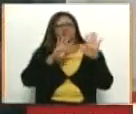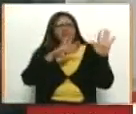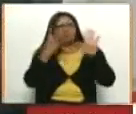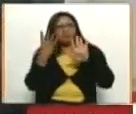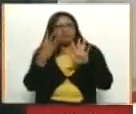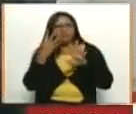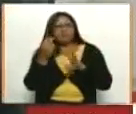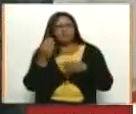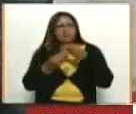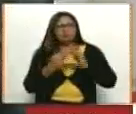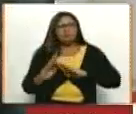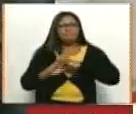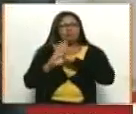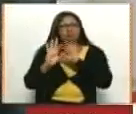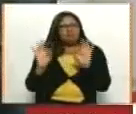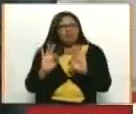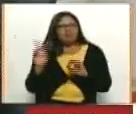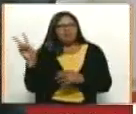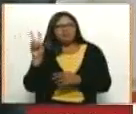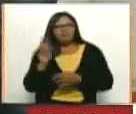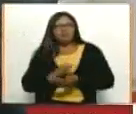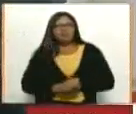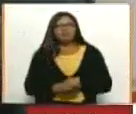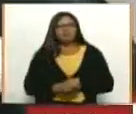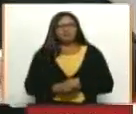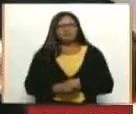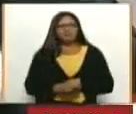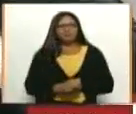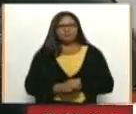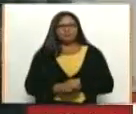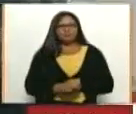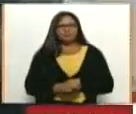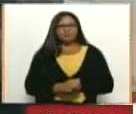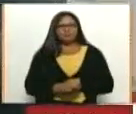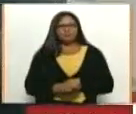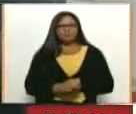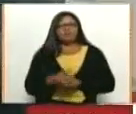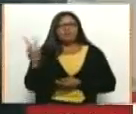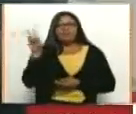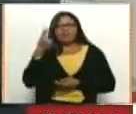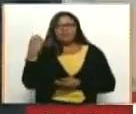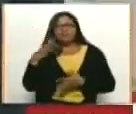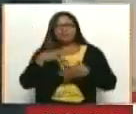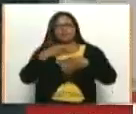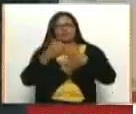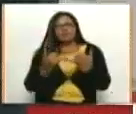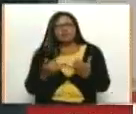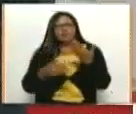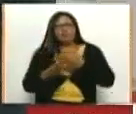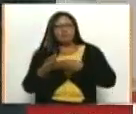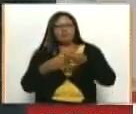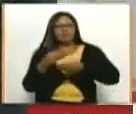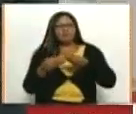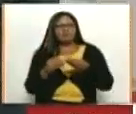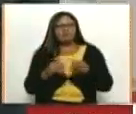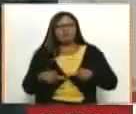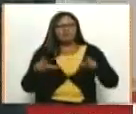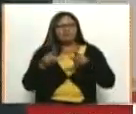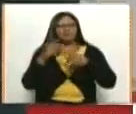generó impacto únicamente para Venezuela. Y Venezuela siempre ha tenido este interés, solo que ahora vamos a tener el espacio de